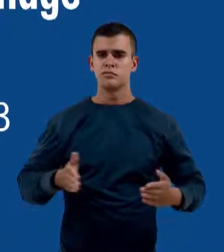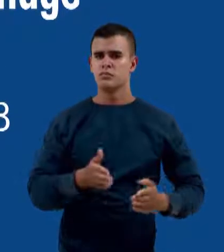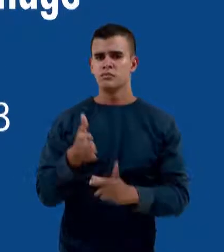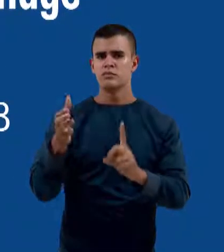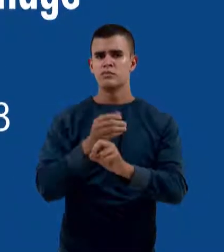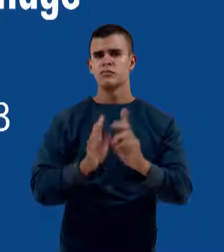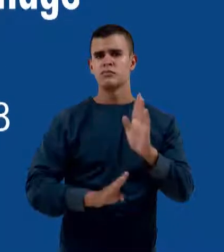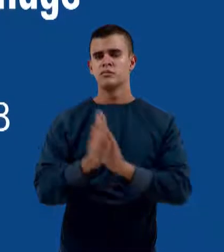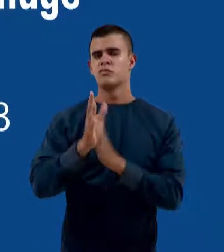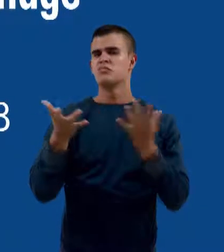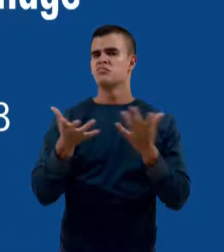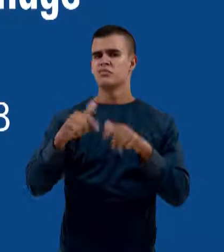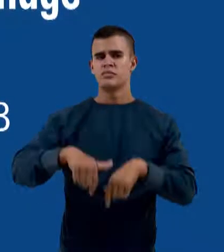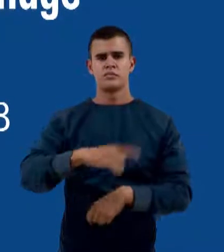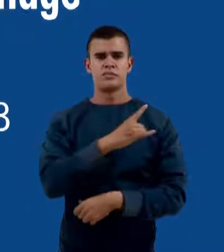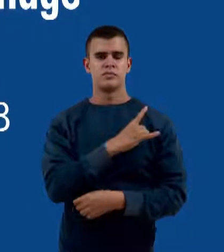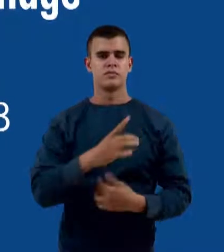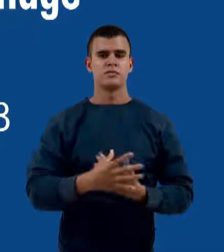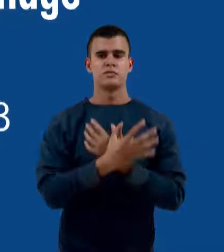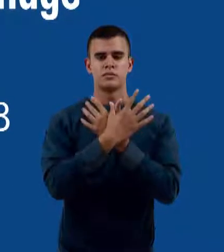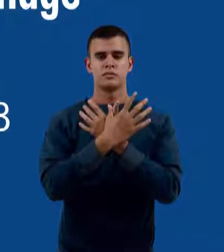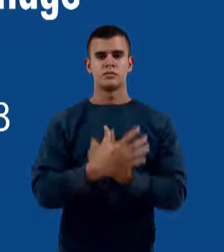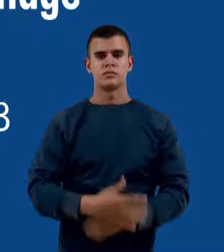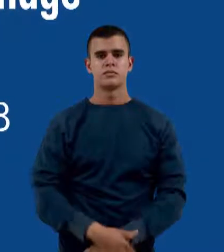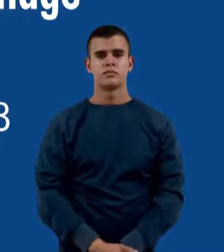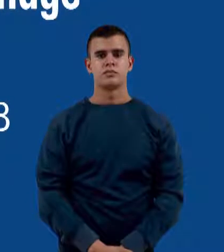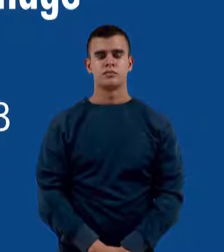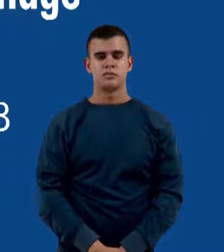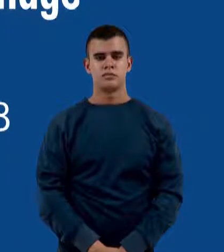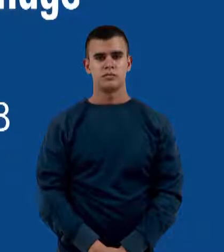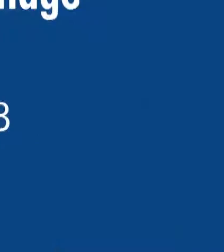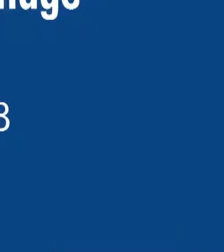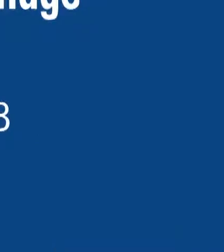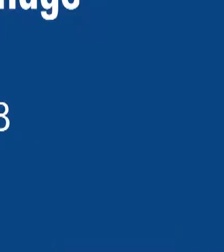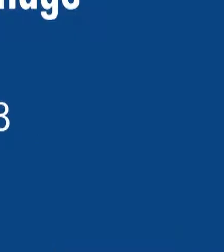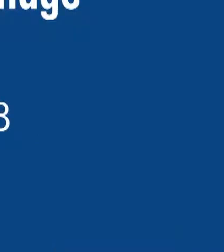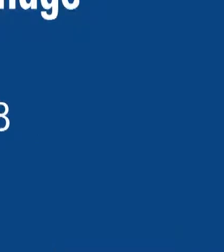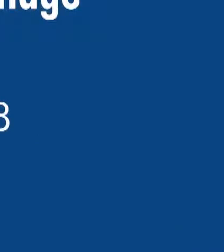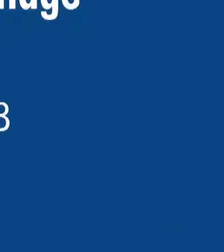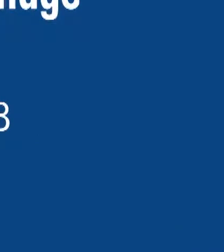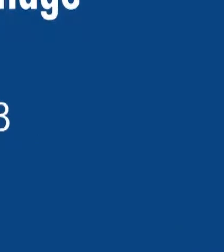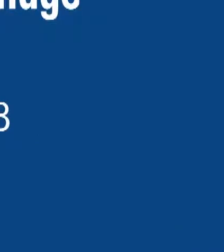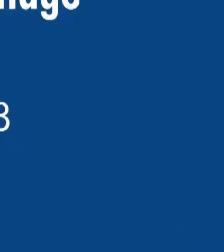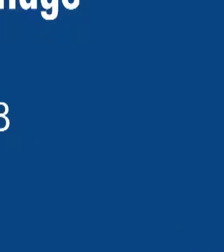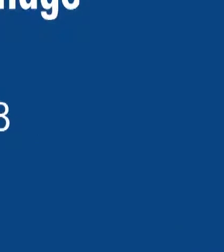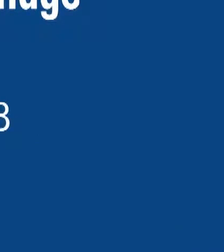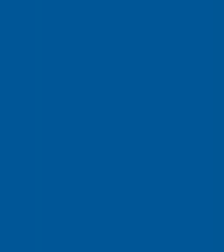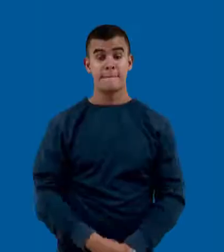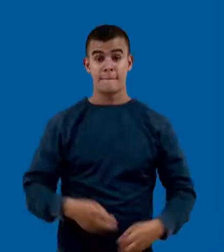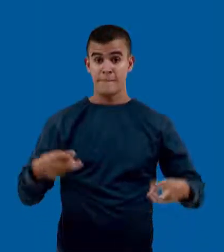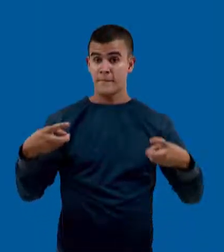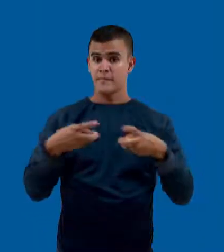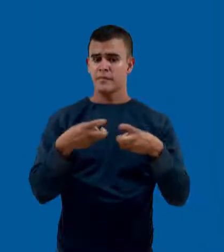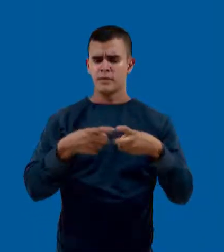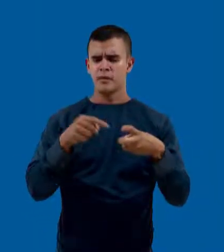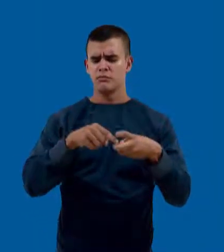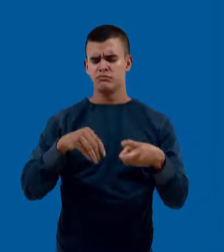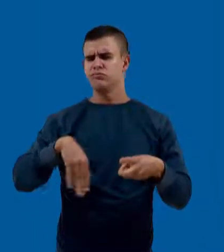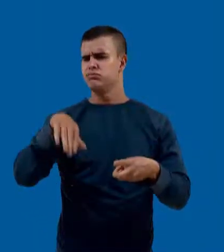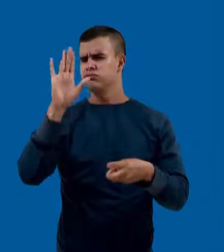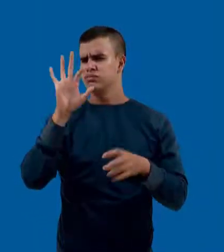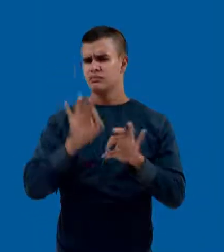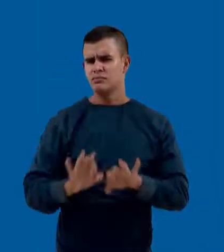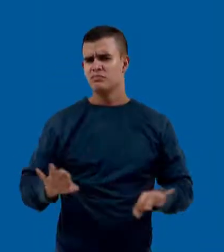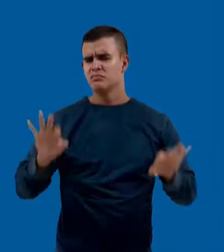posgrados.usc.edu.co. La ruta más corta al éxito está en un posgrado de la Santiago, institución sujeta a inspección y vigilancia por el Ministerio de Educación Nacional. La energía